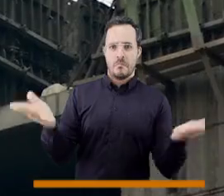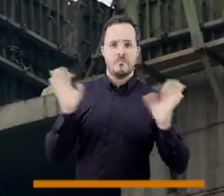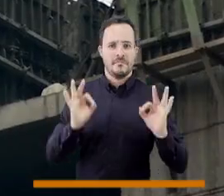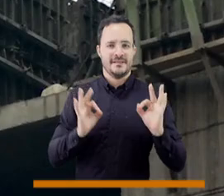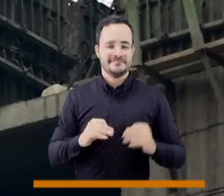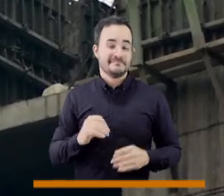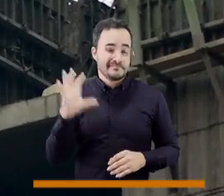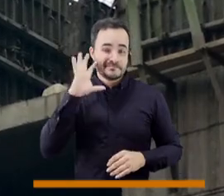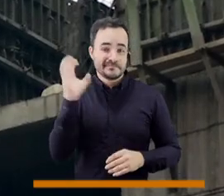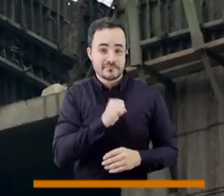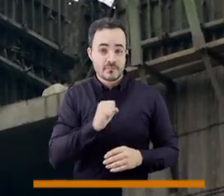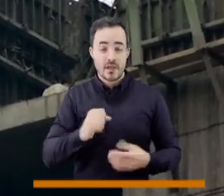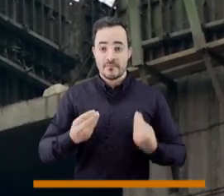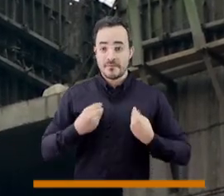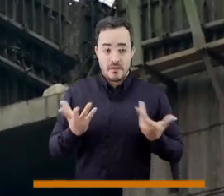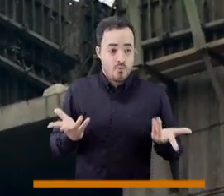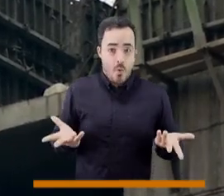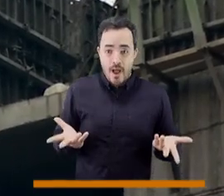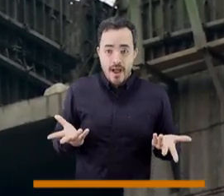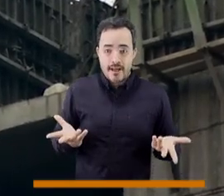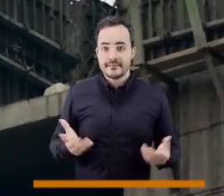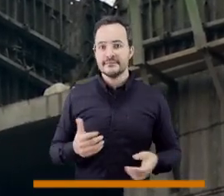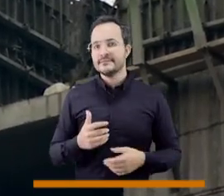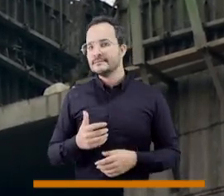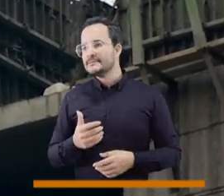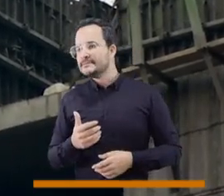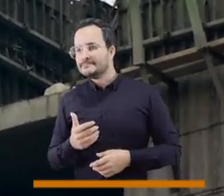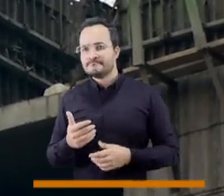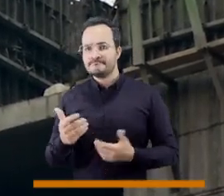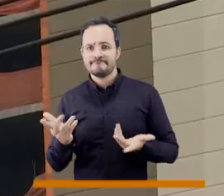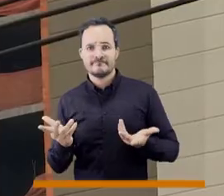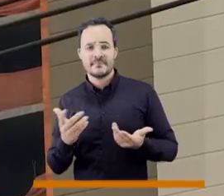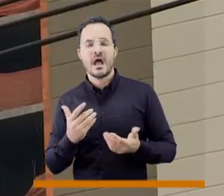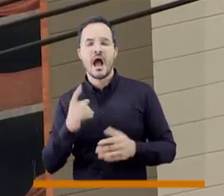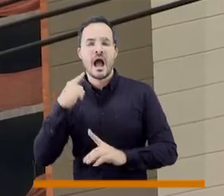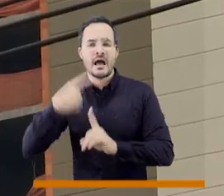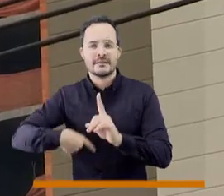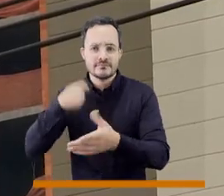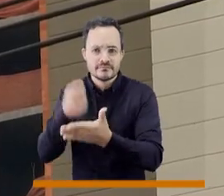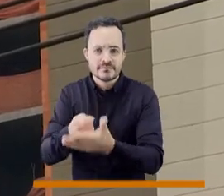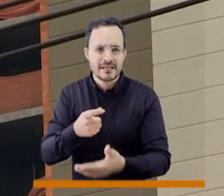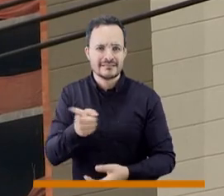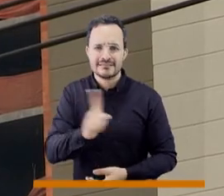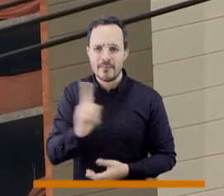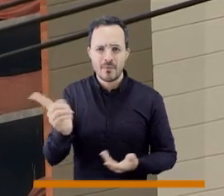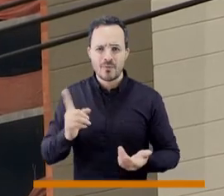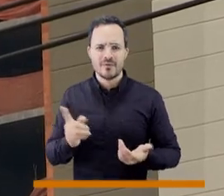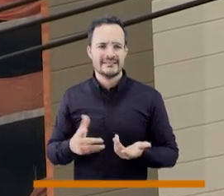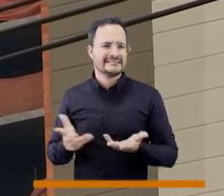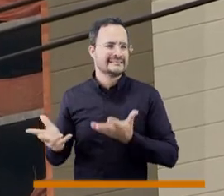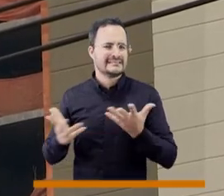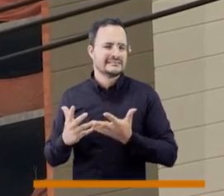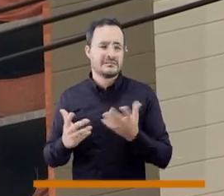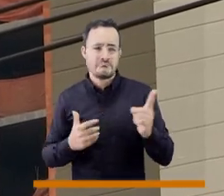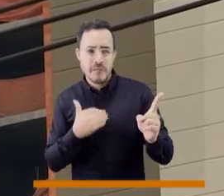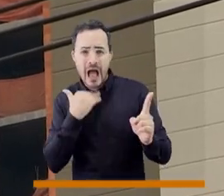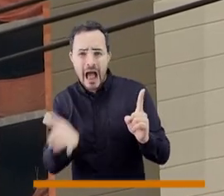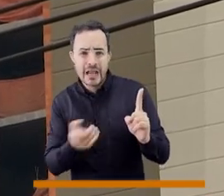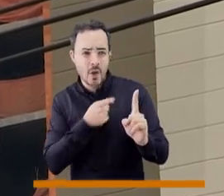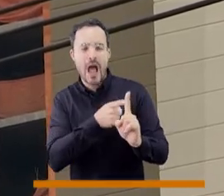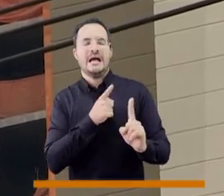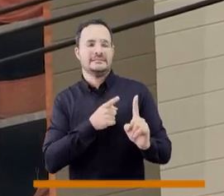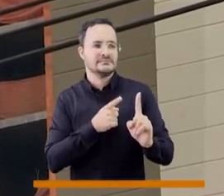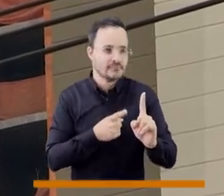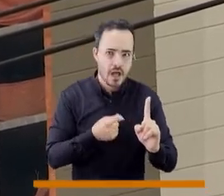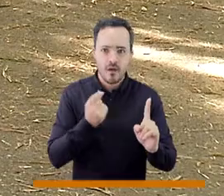tener nueva vivienda y no haber una mejor oferta y más oferta de vivienda nueva, pues la que existe se va encareciendo y